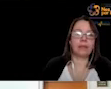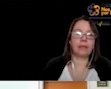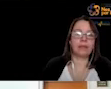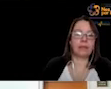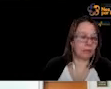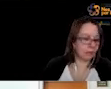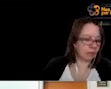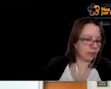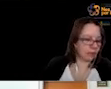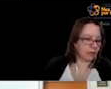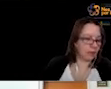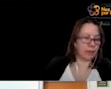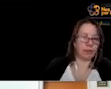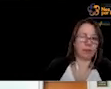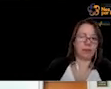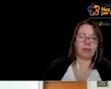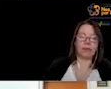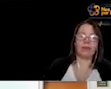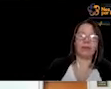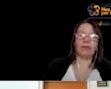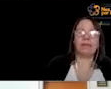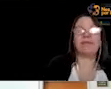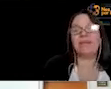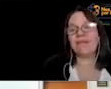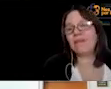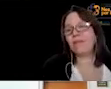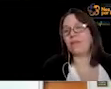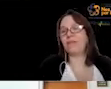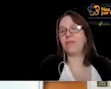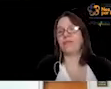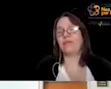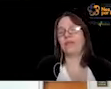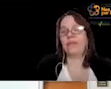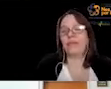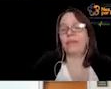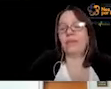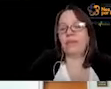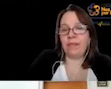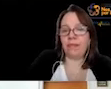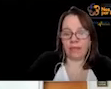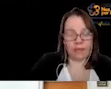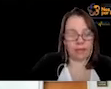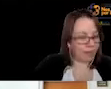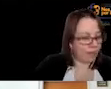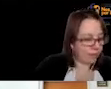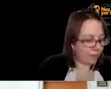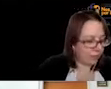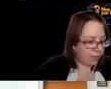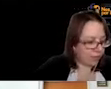la principal causa de muerte en Uruguay, como las enfermedades cardiovasculares, pero también lo que son las enfermedades reumáticas y una enfermedad